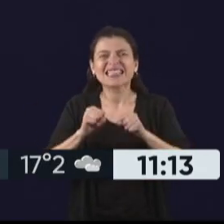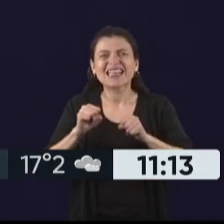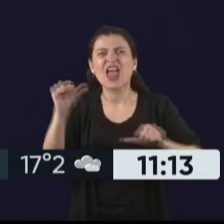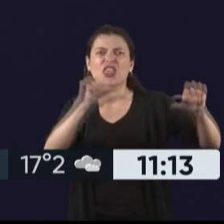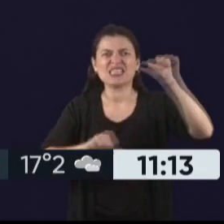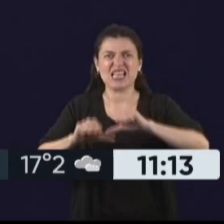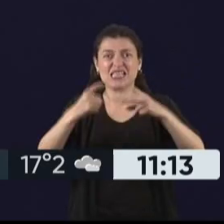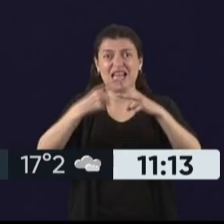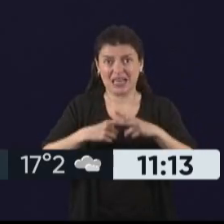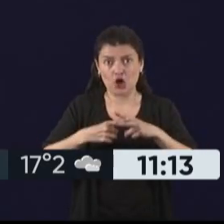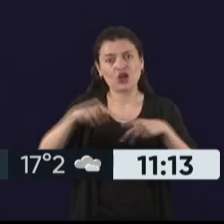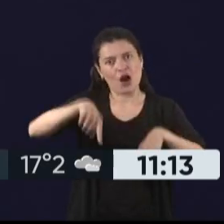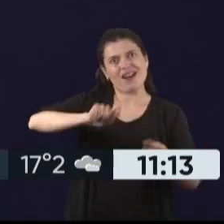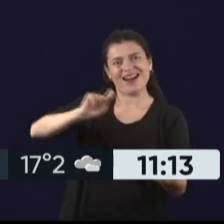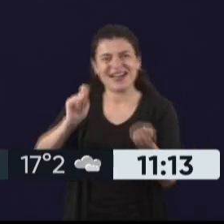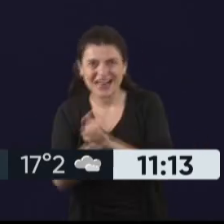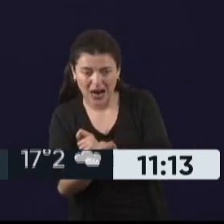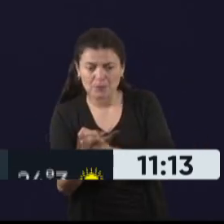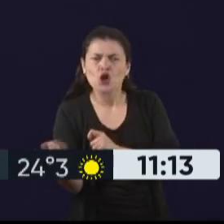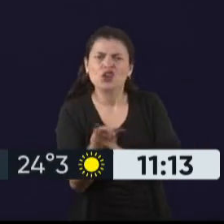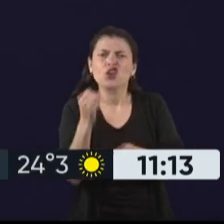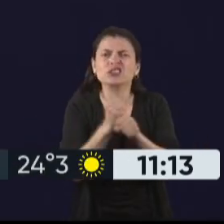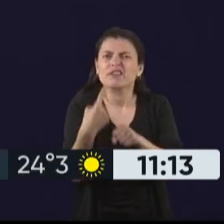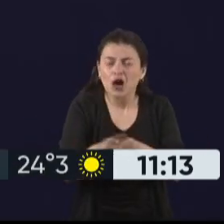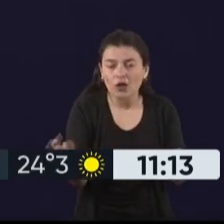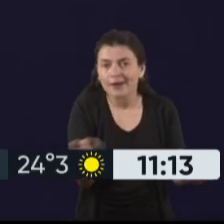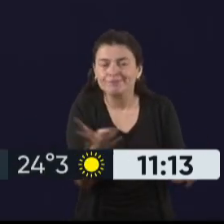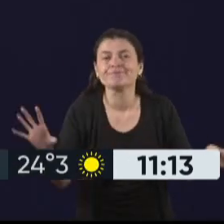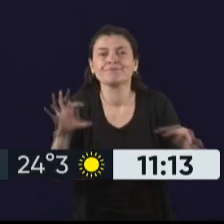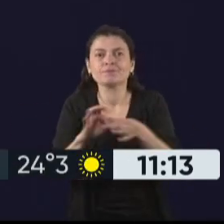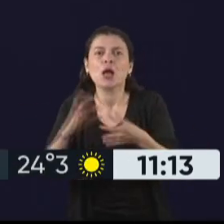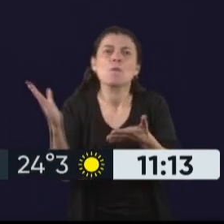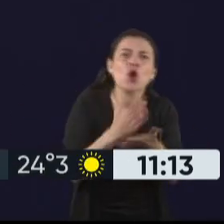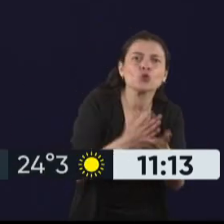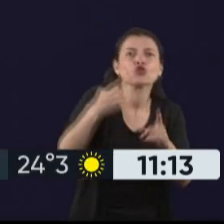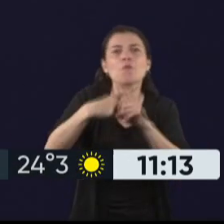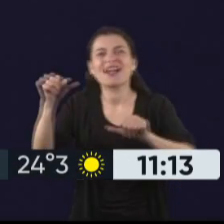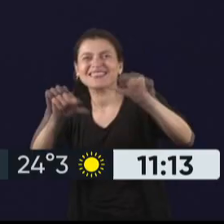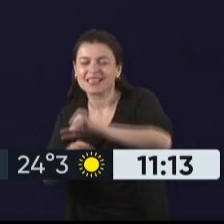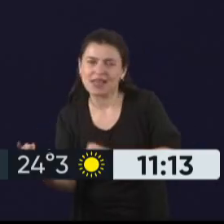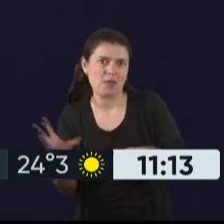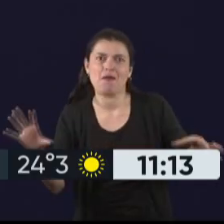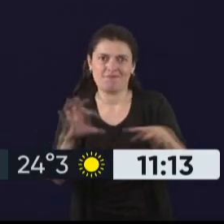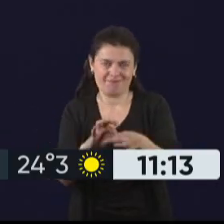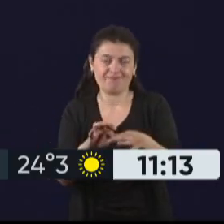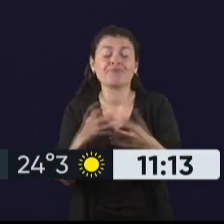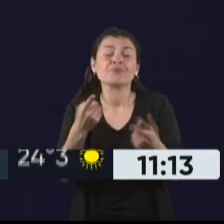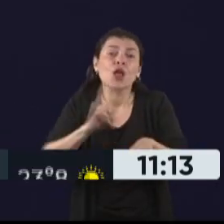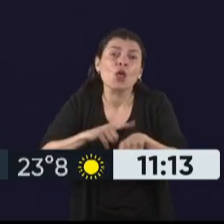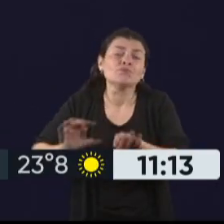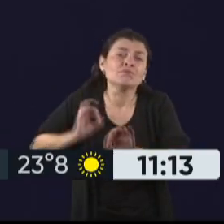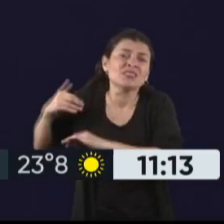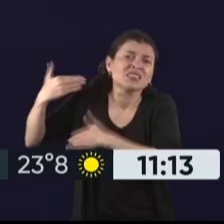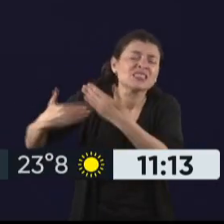cumple la función de vincular a la ciencia con el sector productivo. A lo largo del siglo XX, la